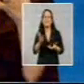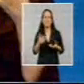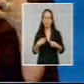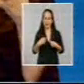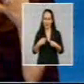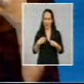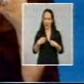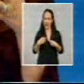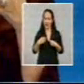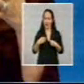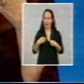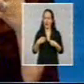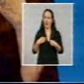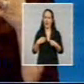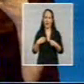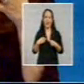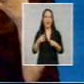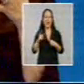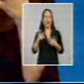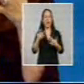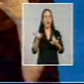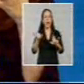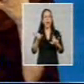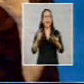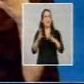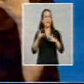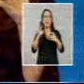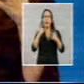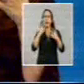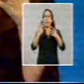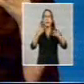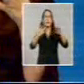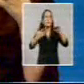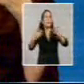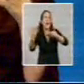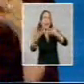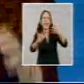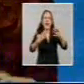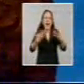Sentí una energía